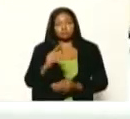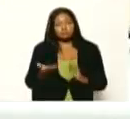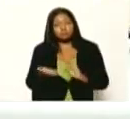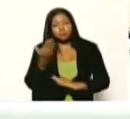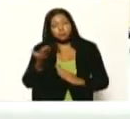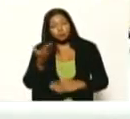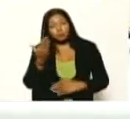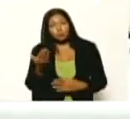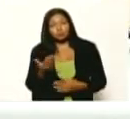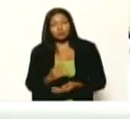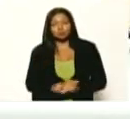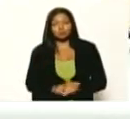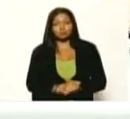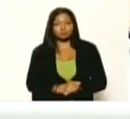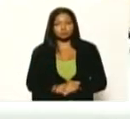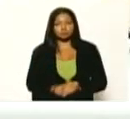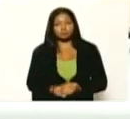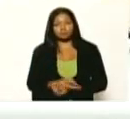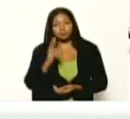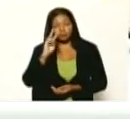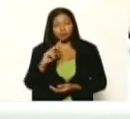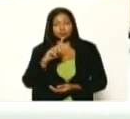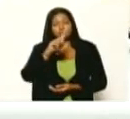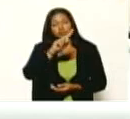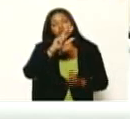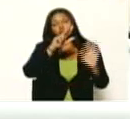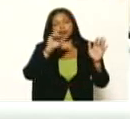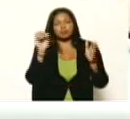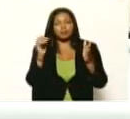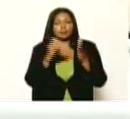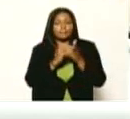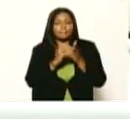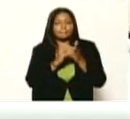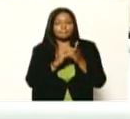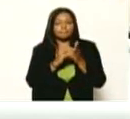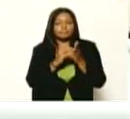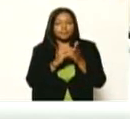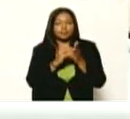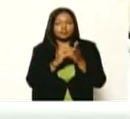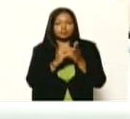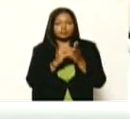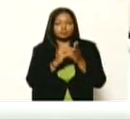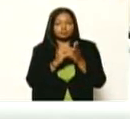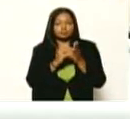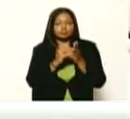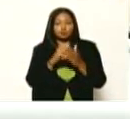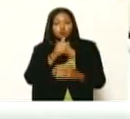porque, fíjense ustedes, son 183.000 compatriotas